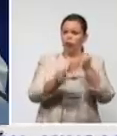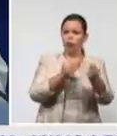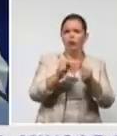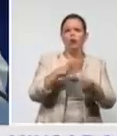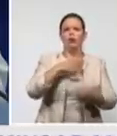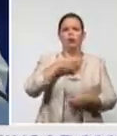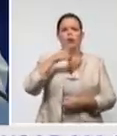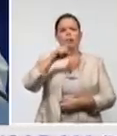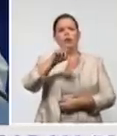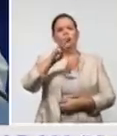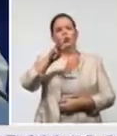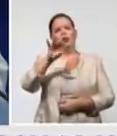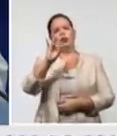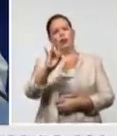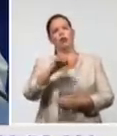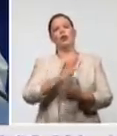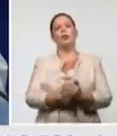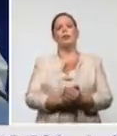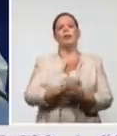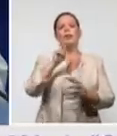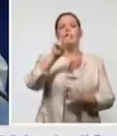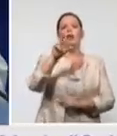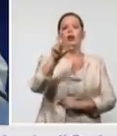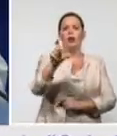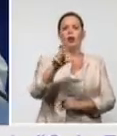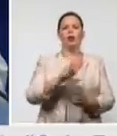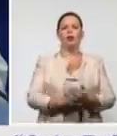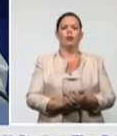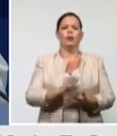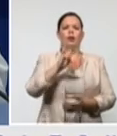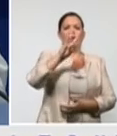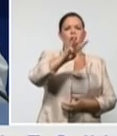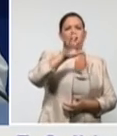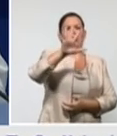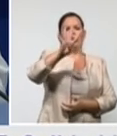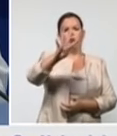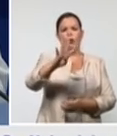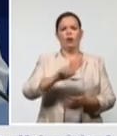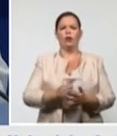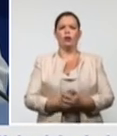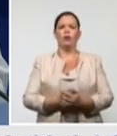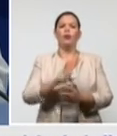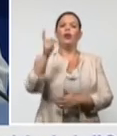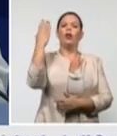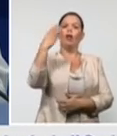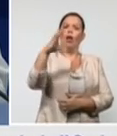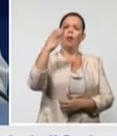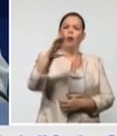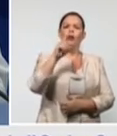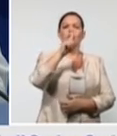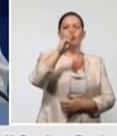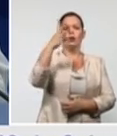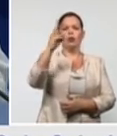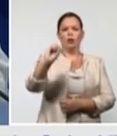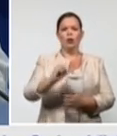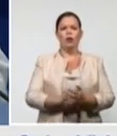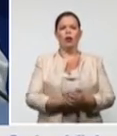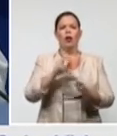137, Villa Clara 354, Camagüey 130, Holguín